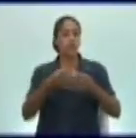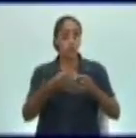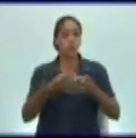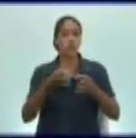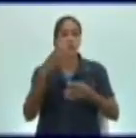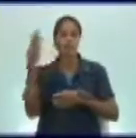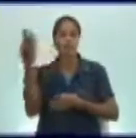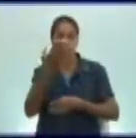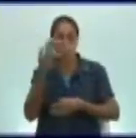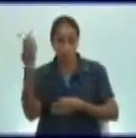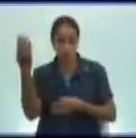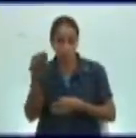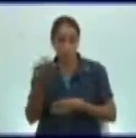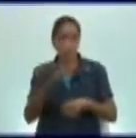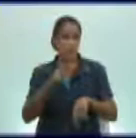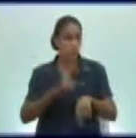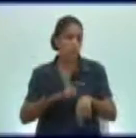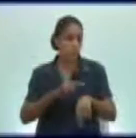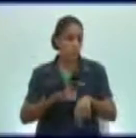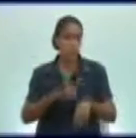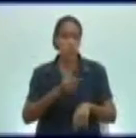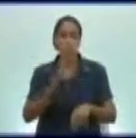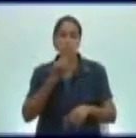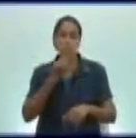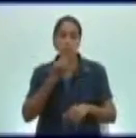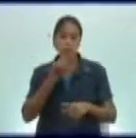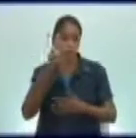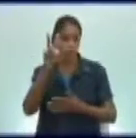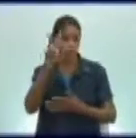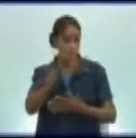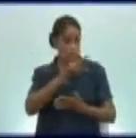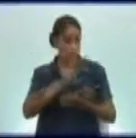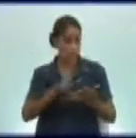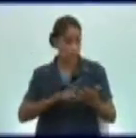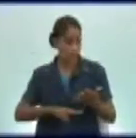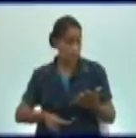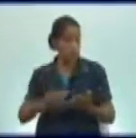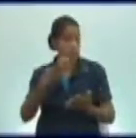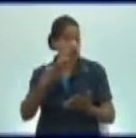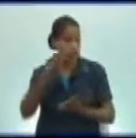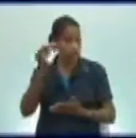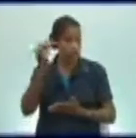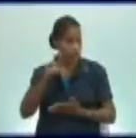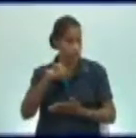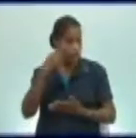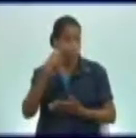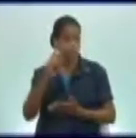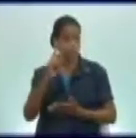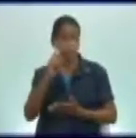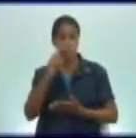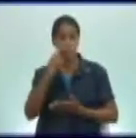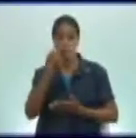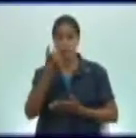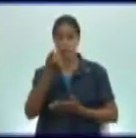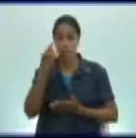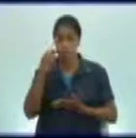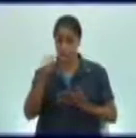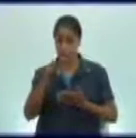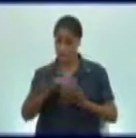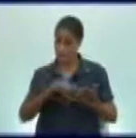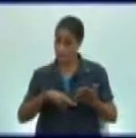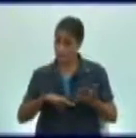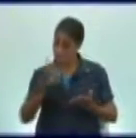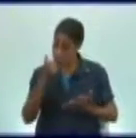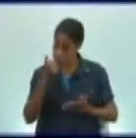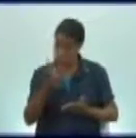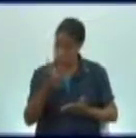exhiben? Les doy un tiempo para que ustedes puedan leer nuevamente la pregunta y después estamos regresando para realizarle